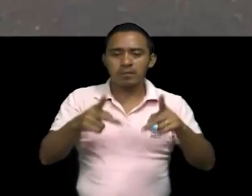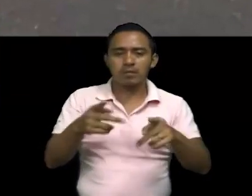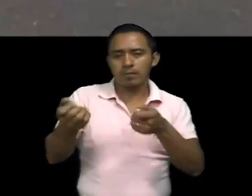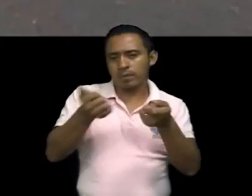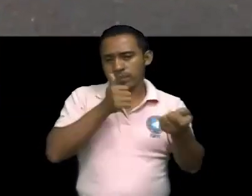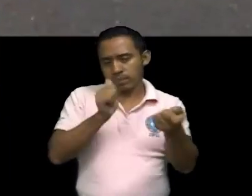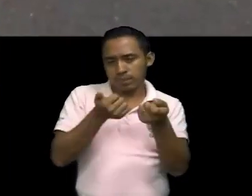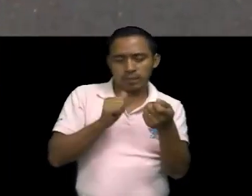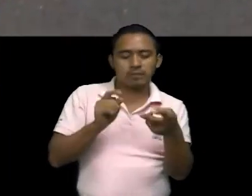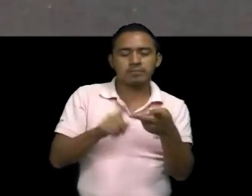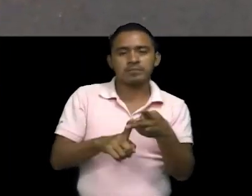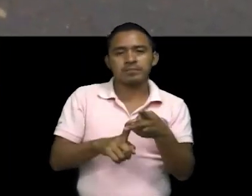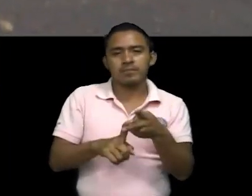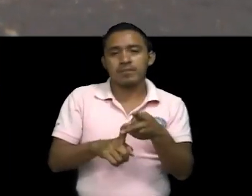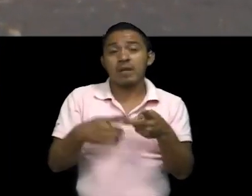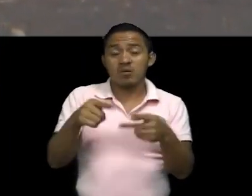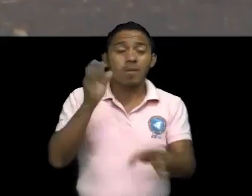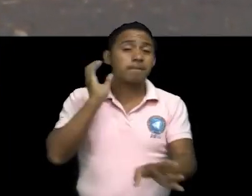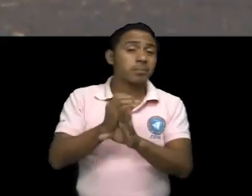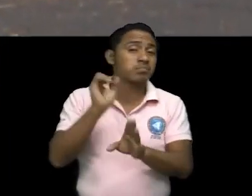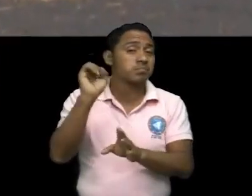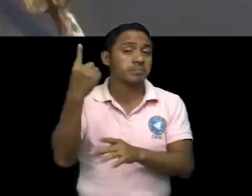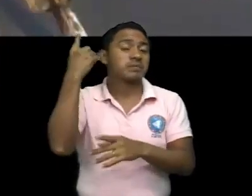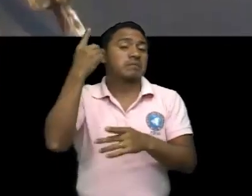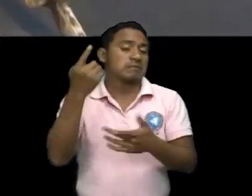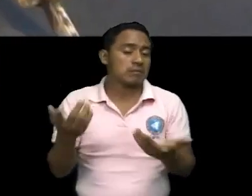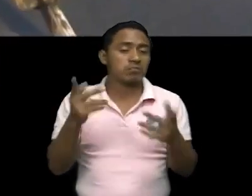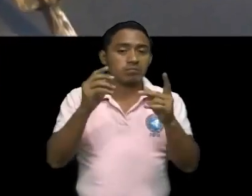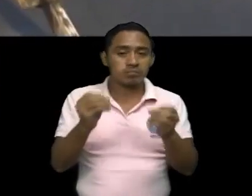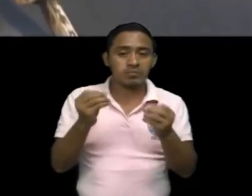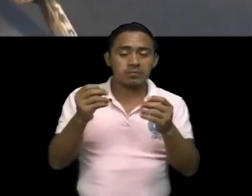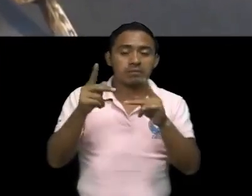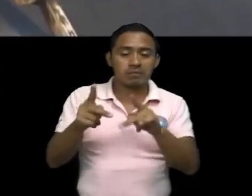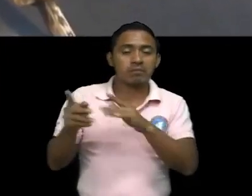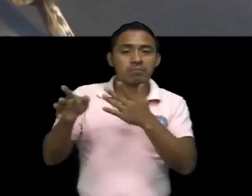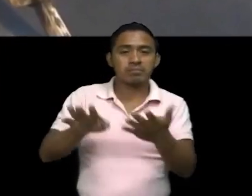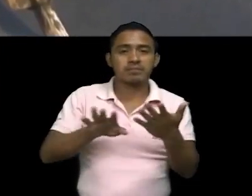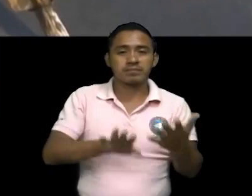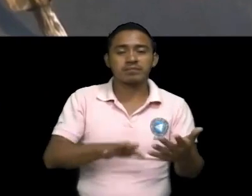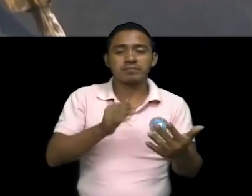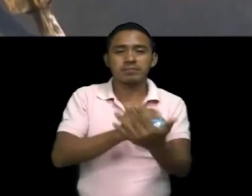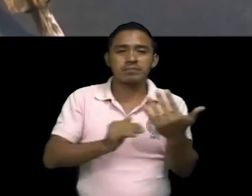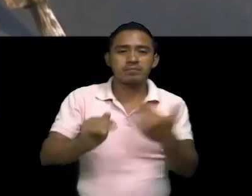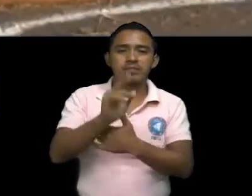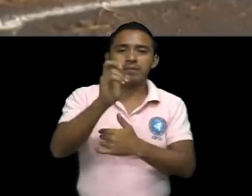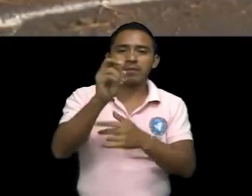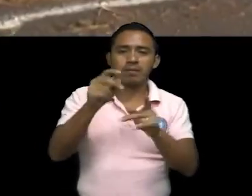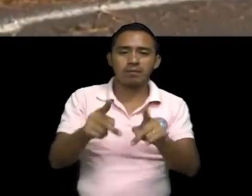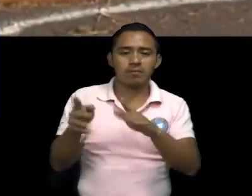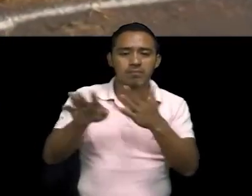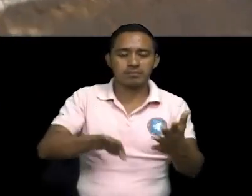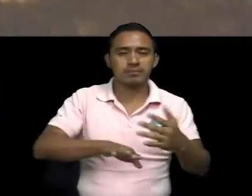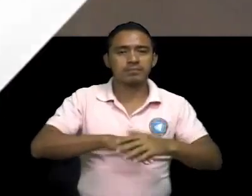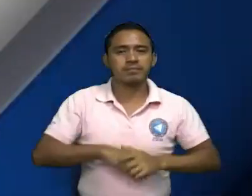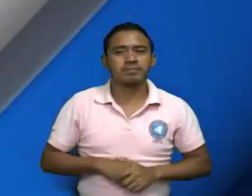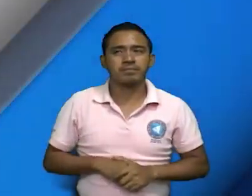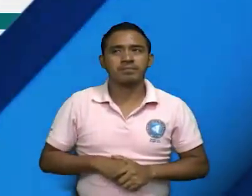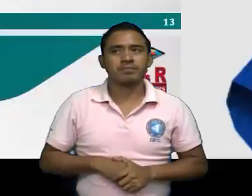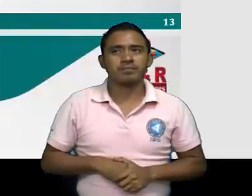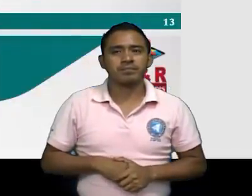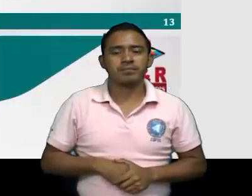en estado de ebriedad es la causa principal que ha dejado esta semana a más de 20 fallecidos.